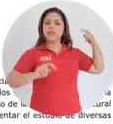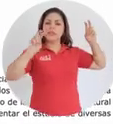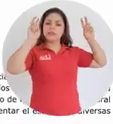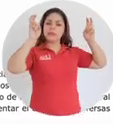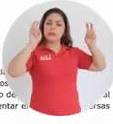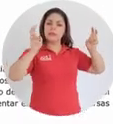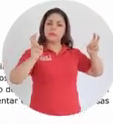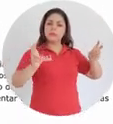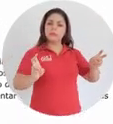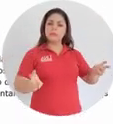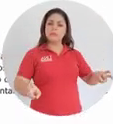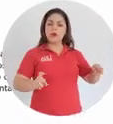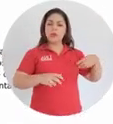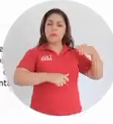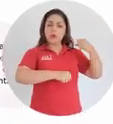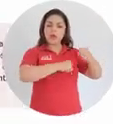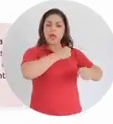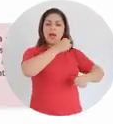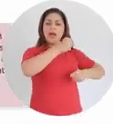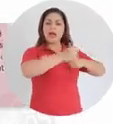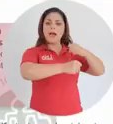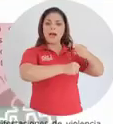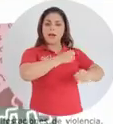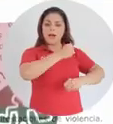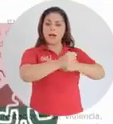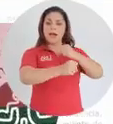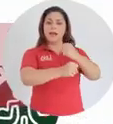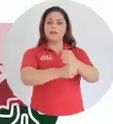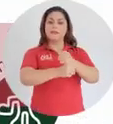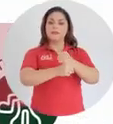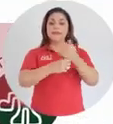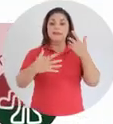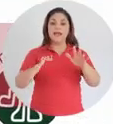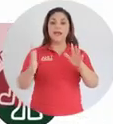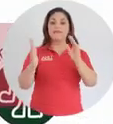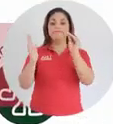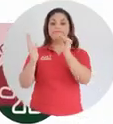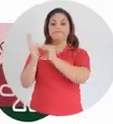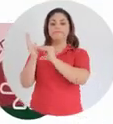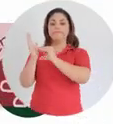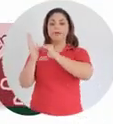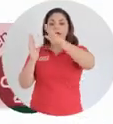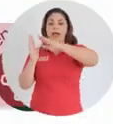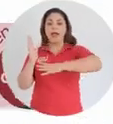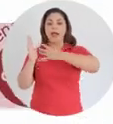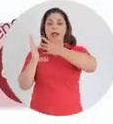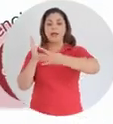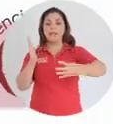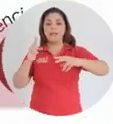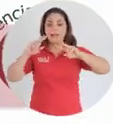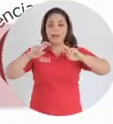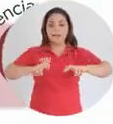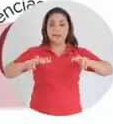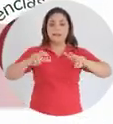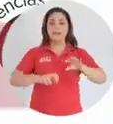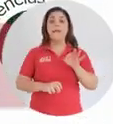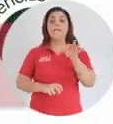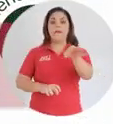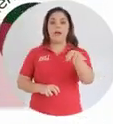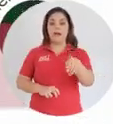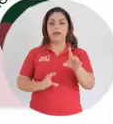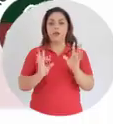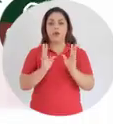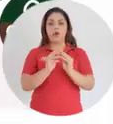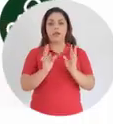de todos los temas que se han venido realizando a lo largo de los años y que han marcado una agenda de análisis dentro de, por ejemplo, lo que va a ser